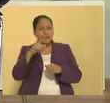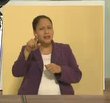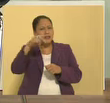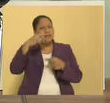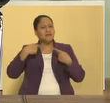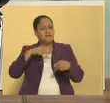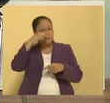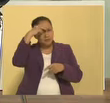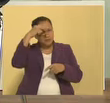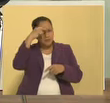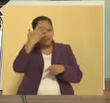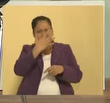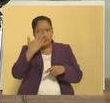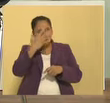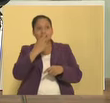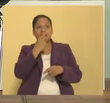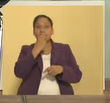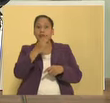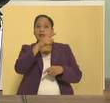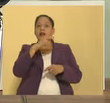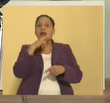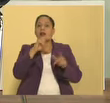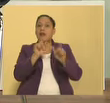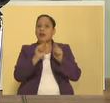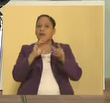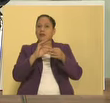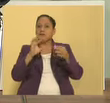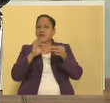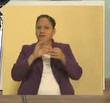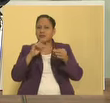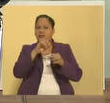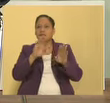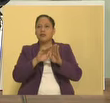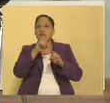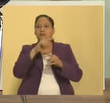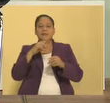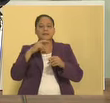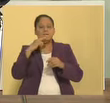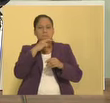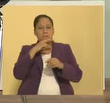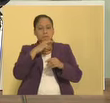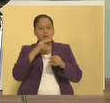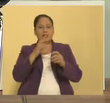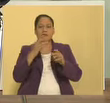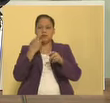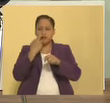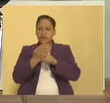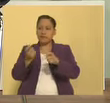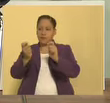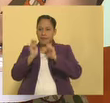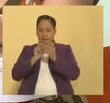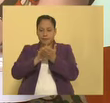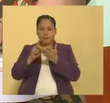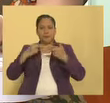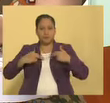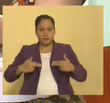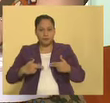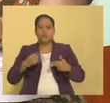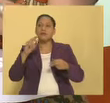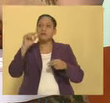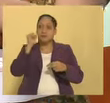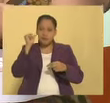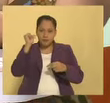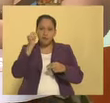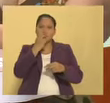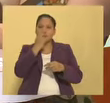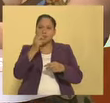confusión. Me dicen que me fui muy rápido en estas atribuciones. Y hay que hacer la diferencia. Ayer lo dije, pero hoy lo vuelvo a repetir.